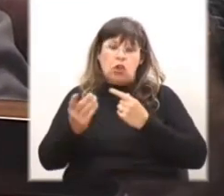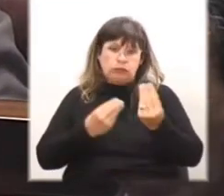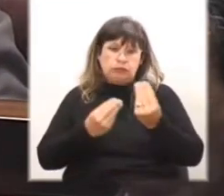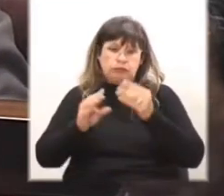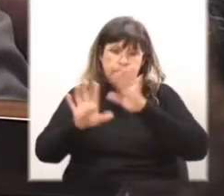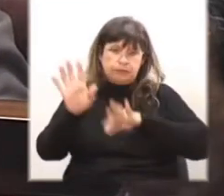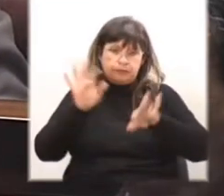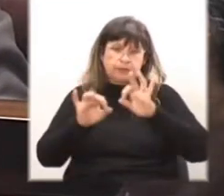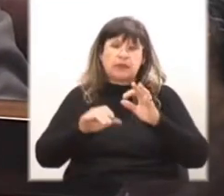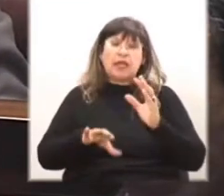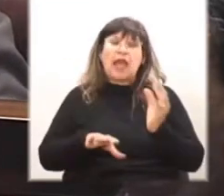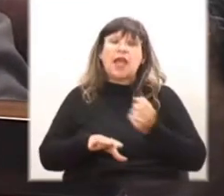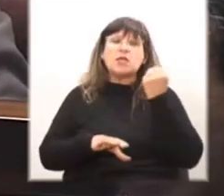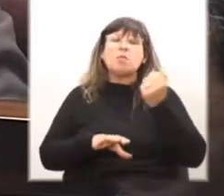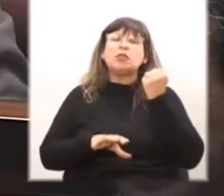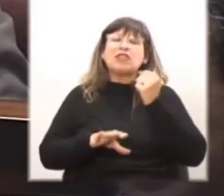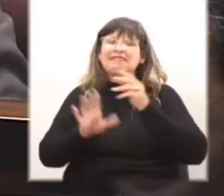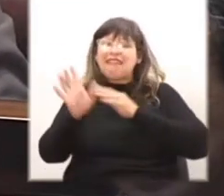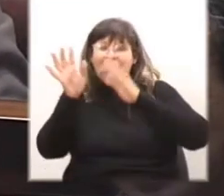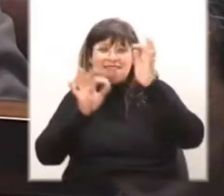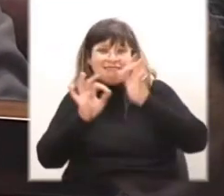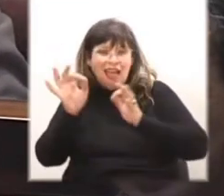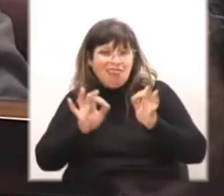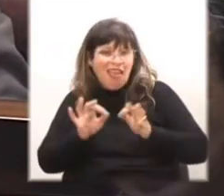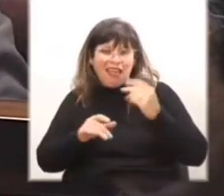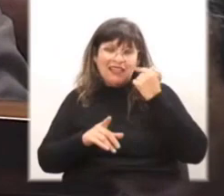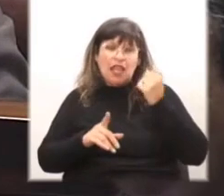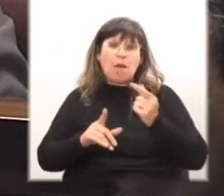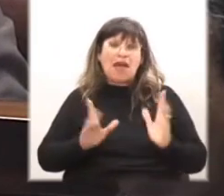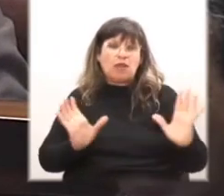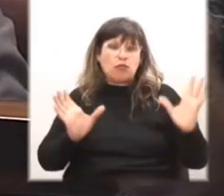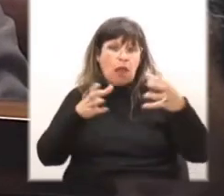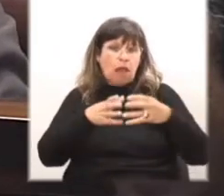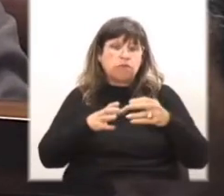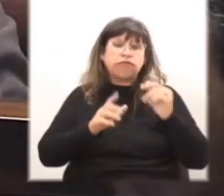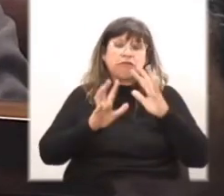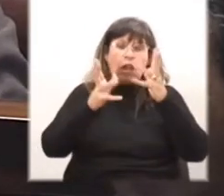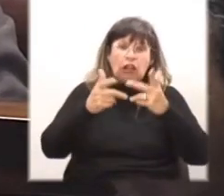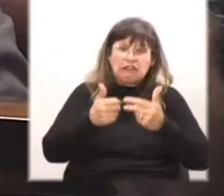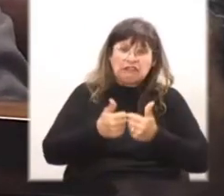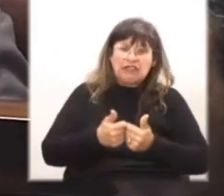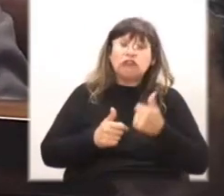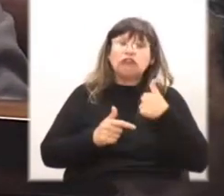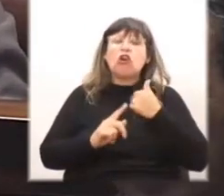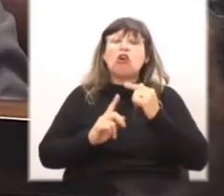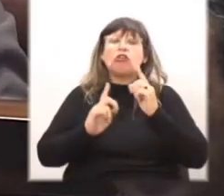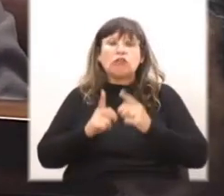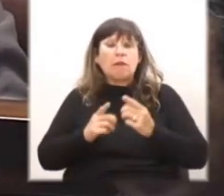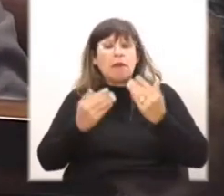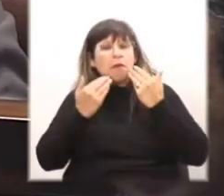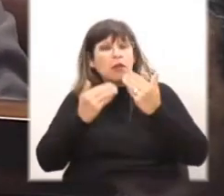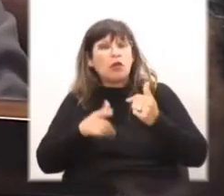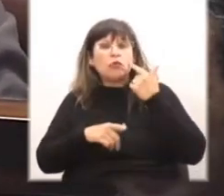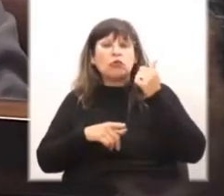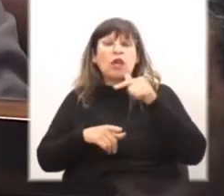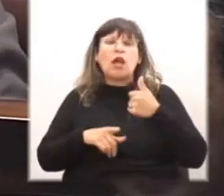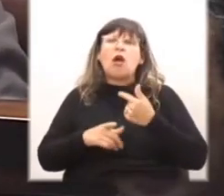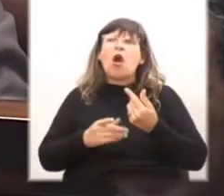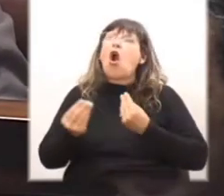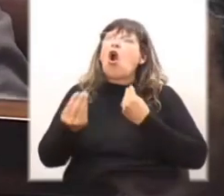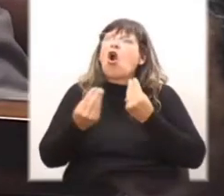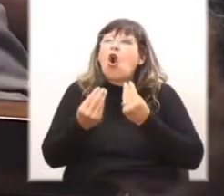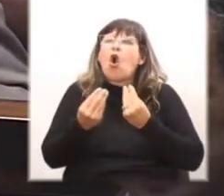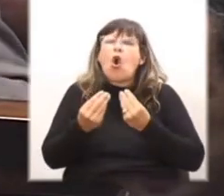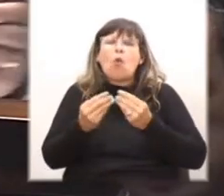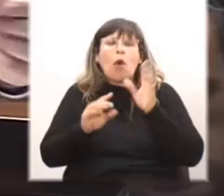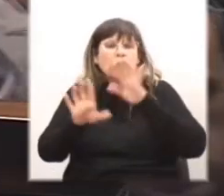de importancia estratégica para algunas partes de la organización. Preguntamos entonces cómo se seleccionó a